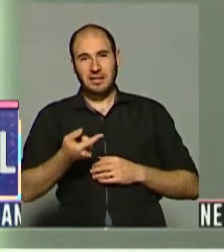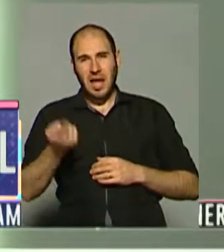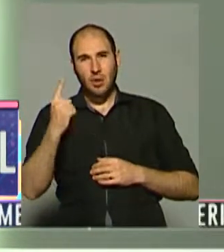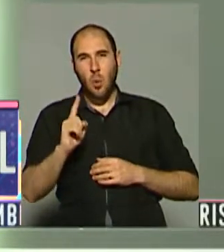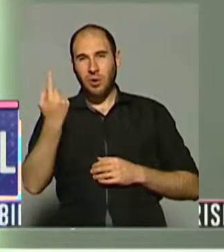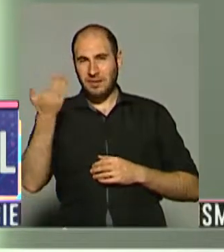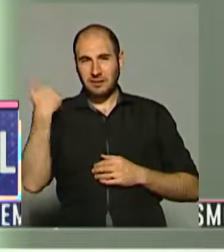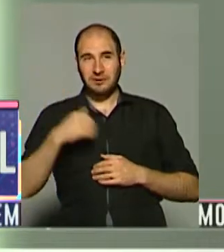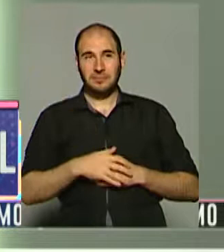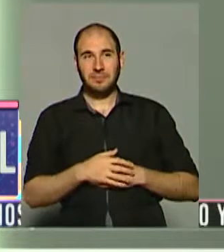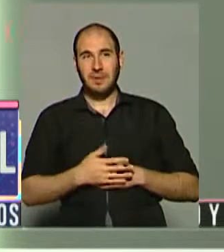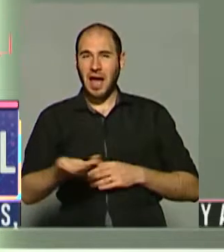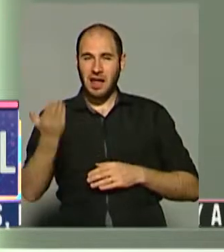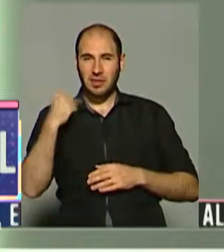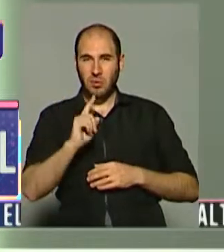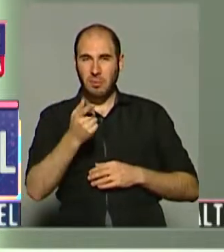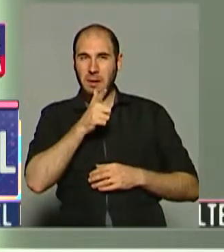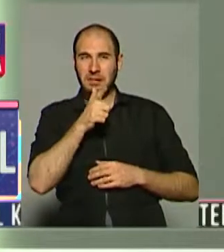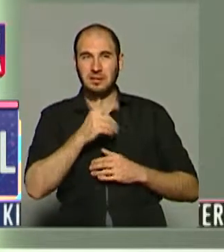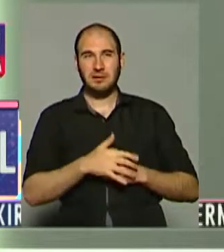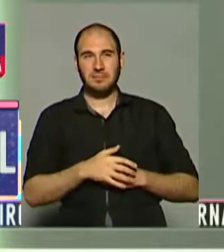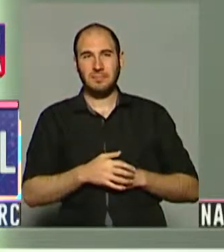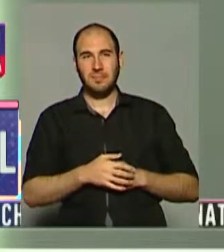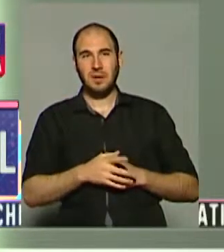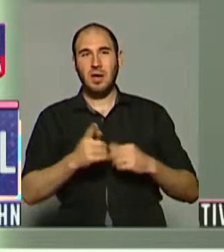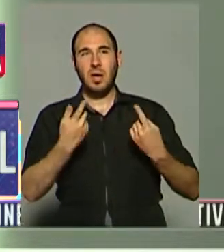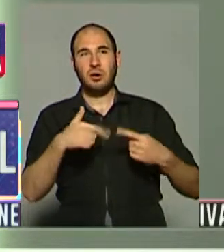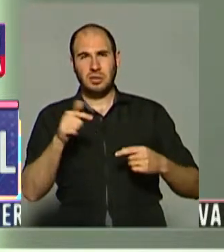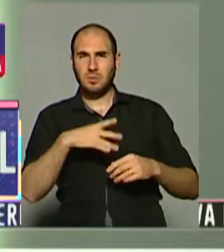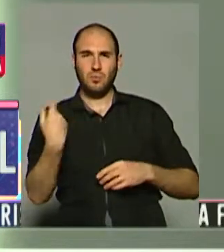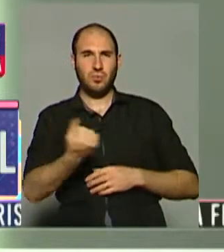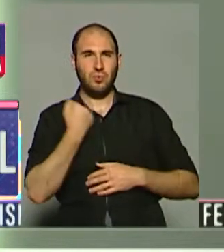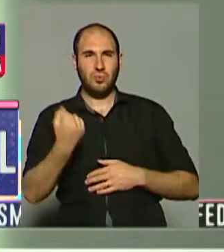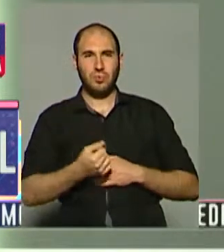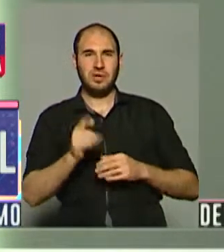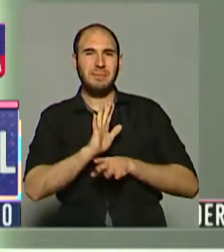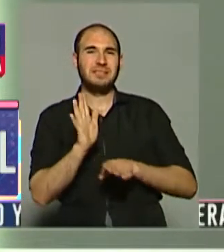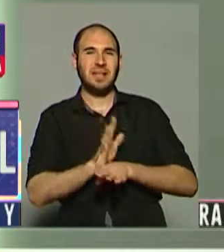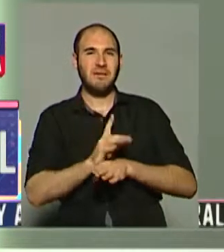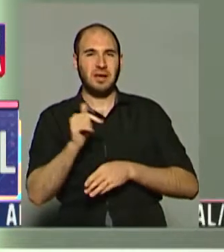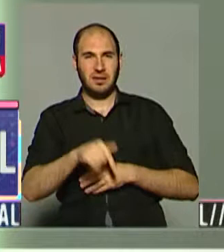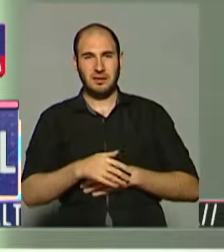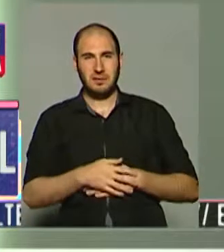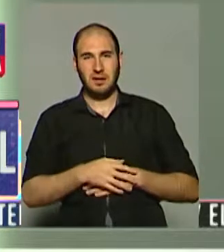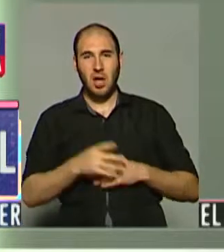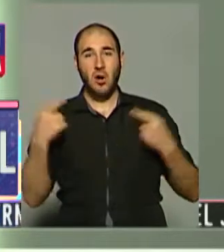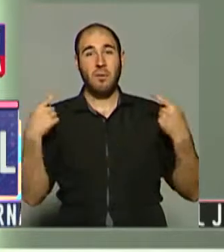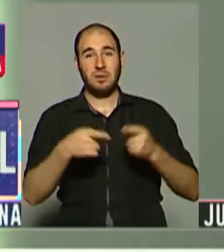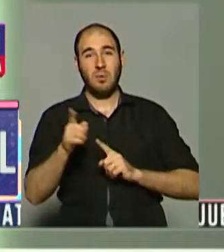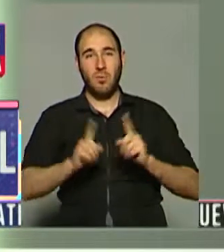vez antes, creo que es un hecho bastante significativo en lo simbólico, además, porque la idea es